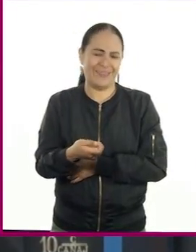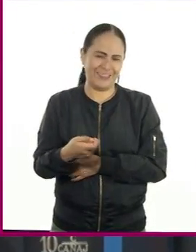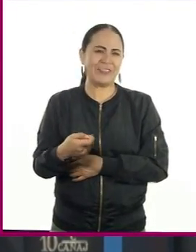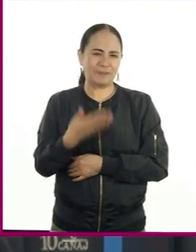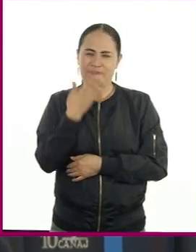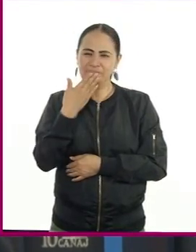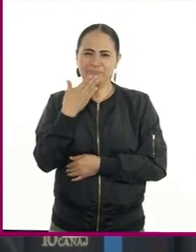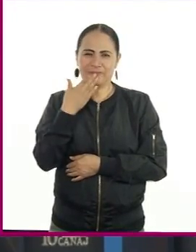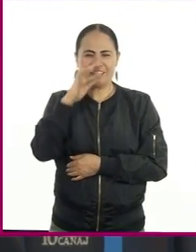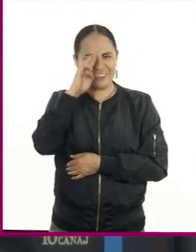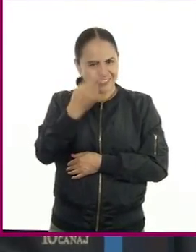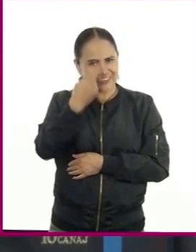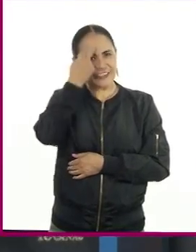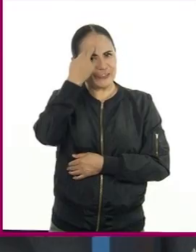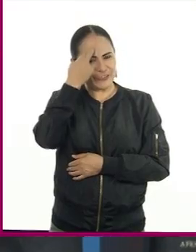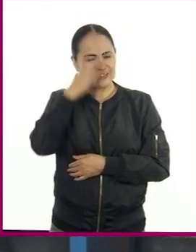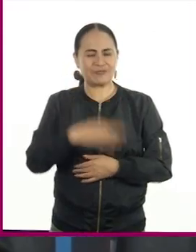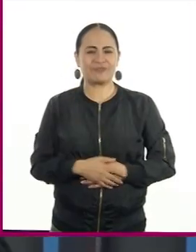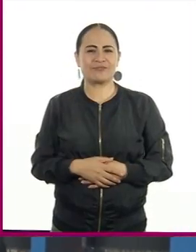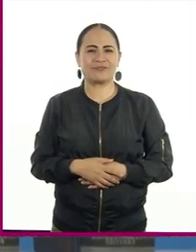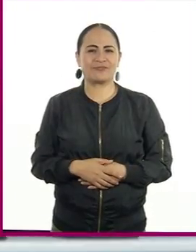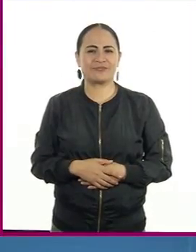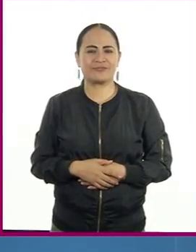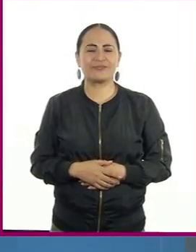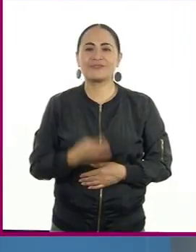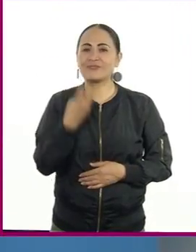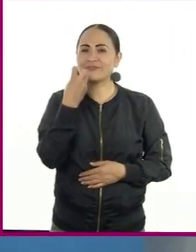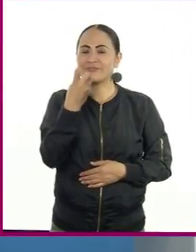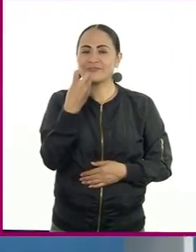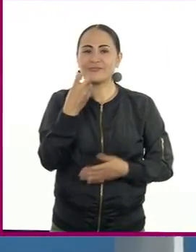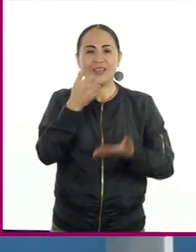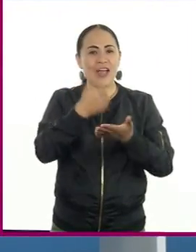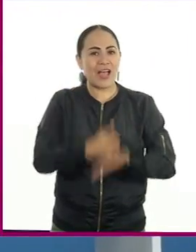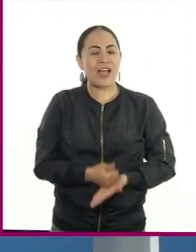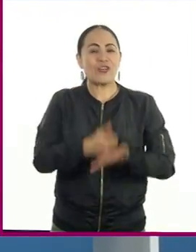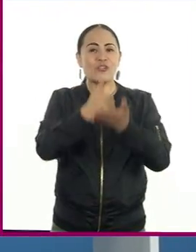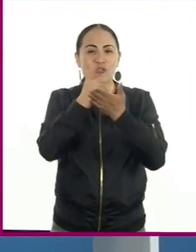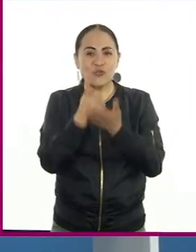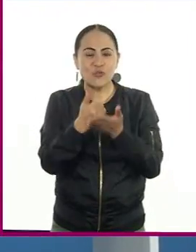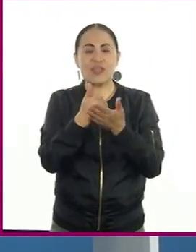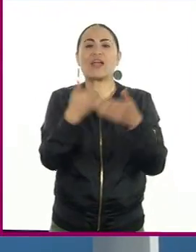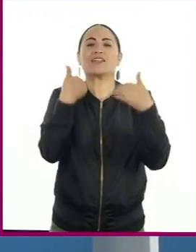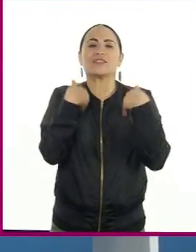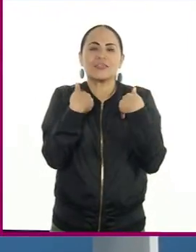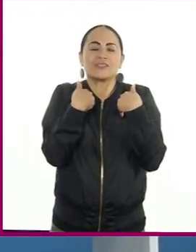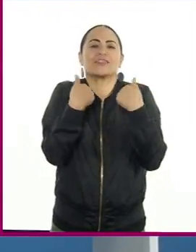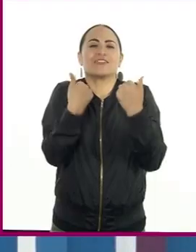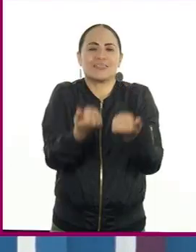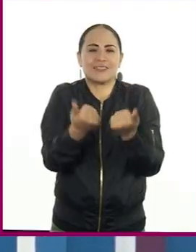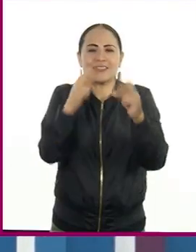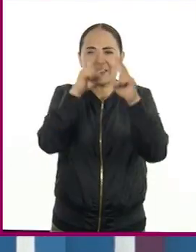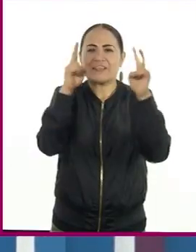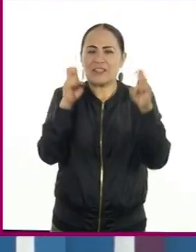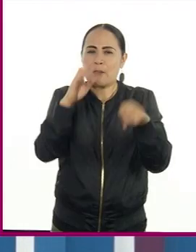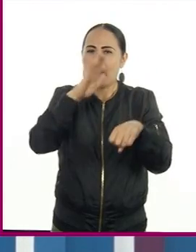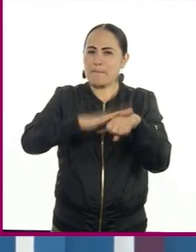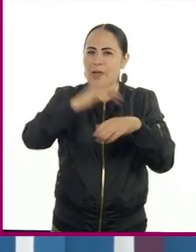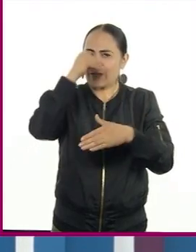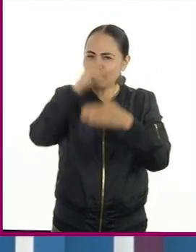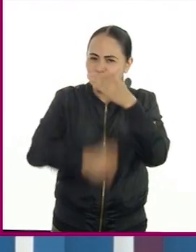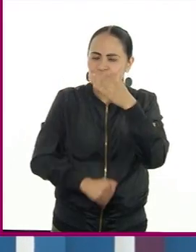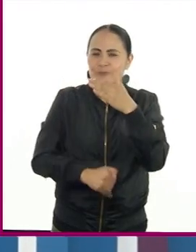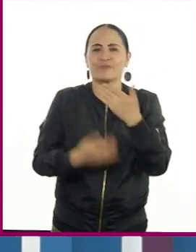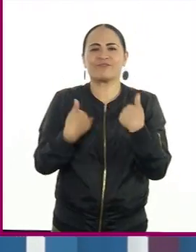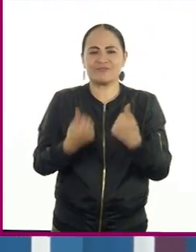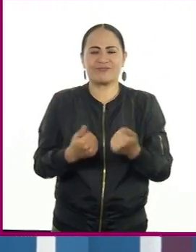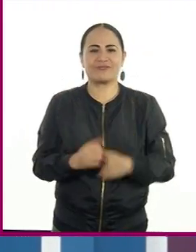Buena idea, maestro. Recordarlo nos permitirá tener una mejor comprensión del tema. Entonces,